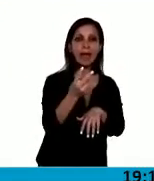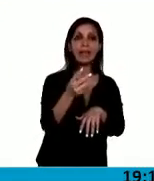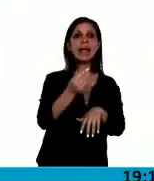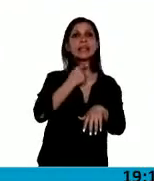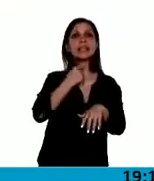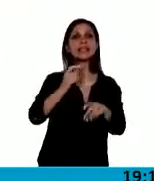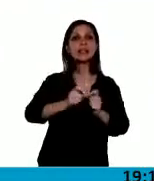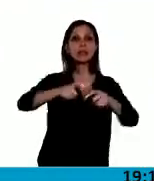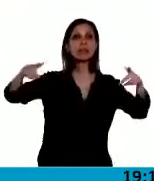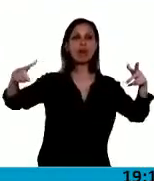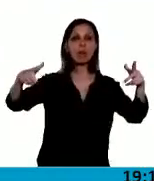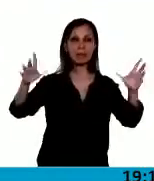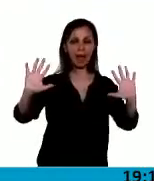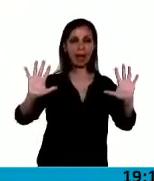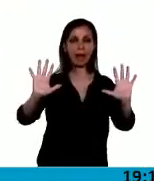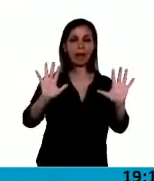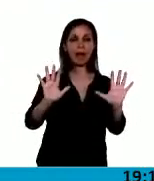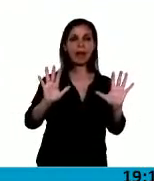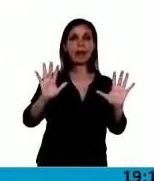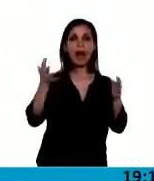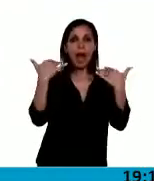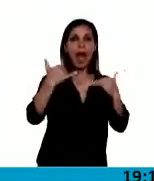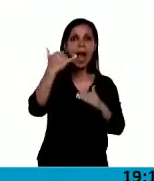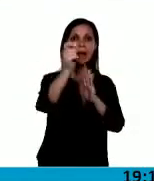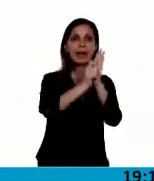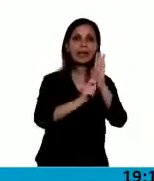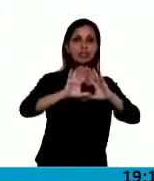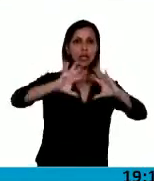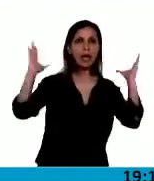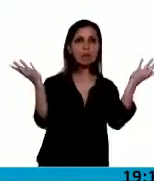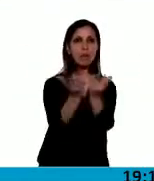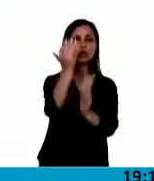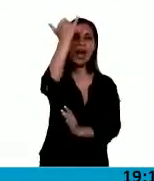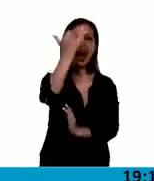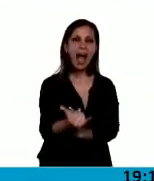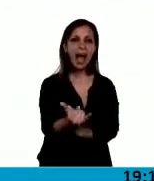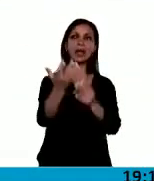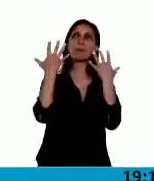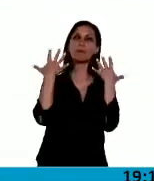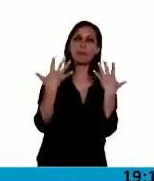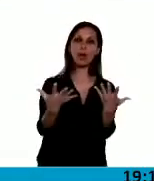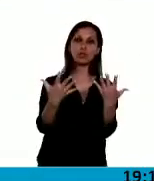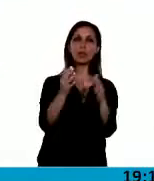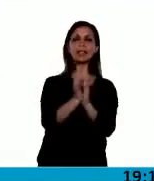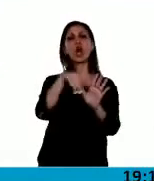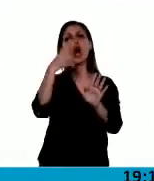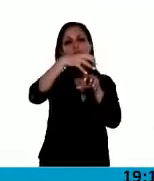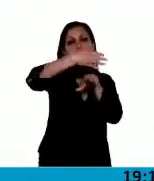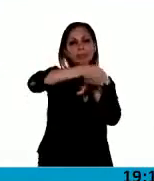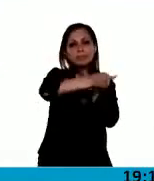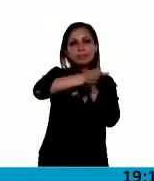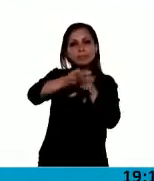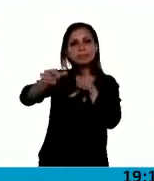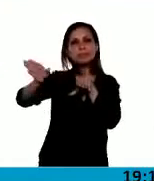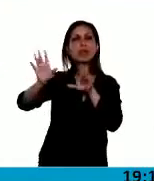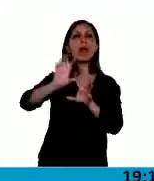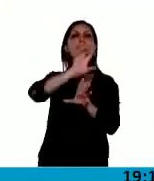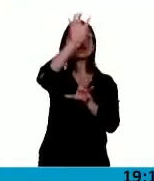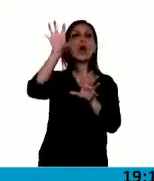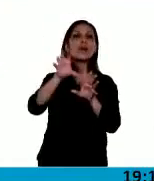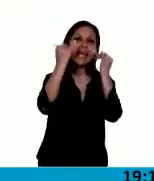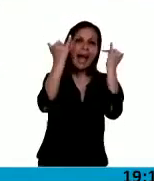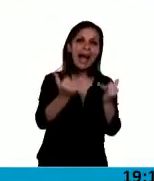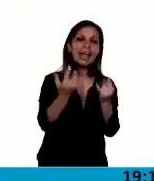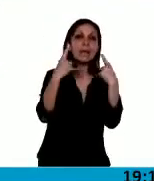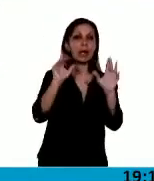la nación por supuesto que hay su registro en el mundo por supuesto que habrá su registro en las otras 23 provincias ahora